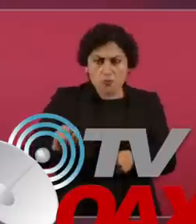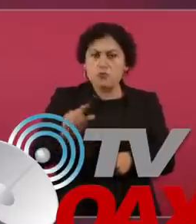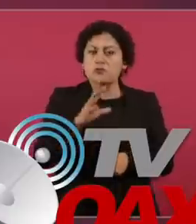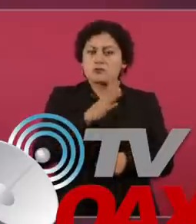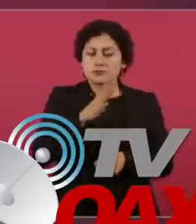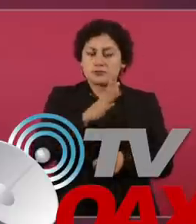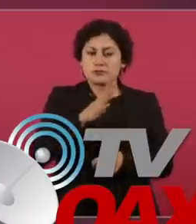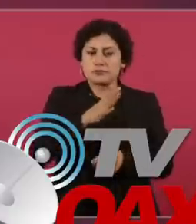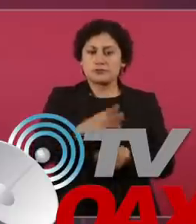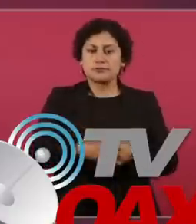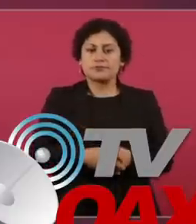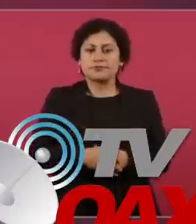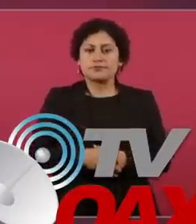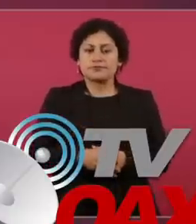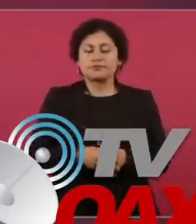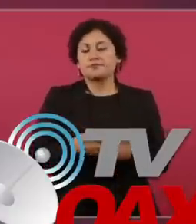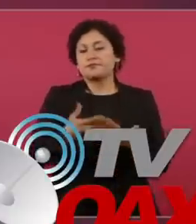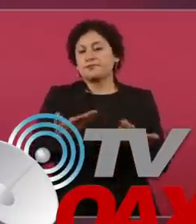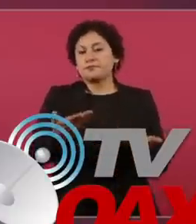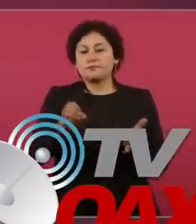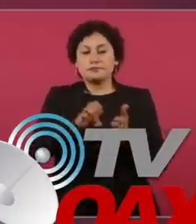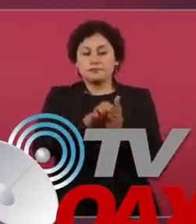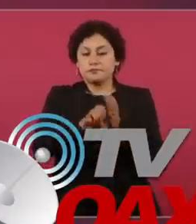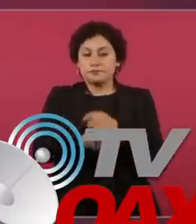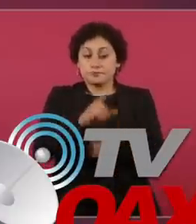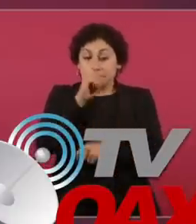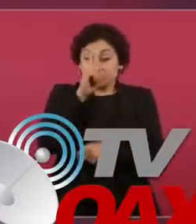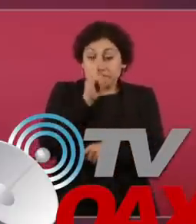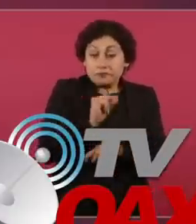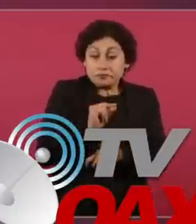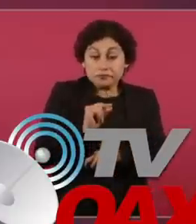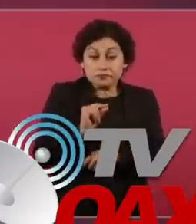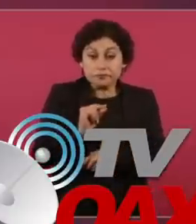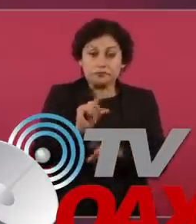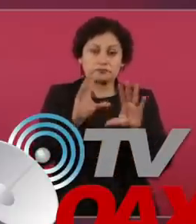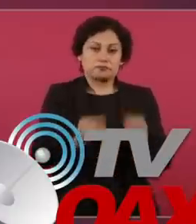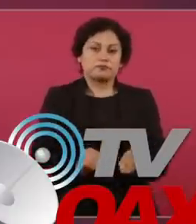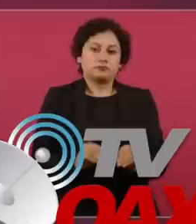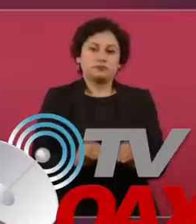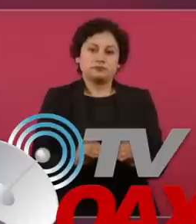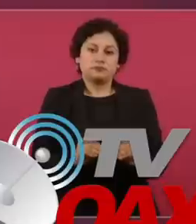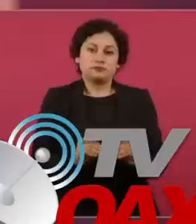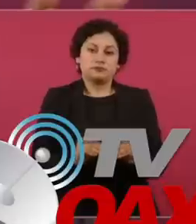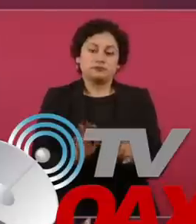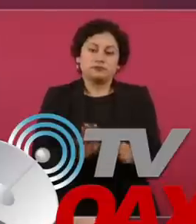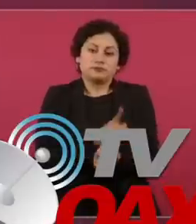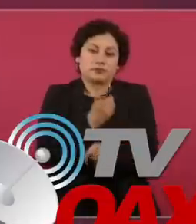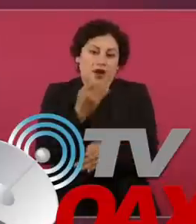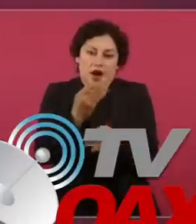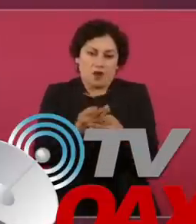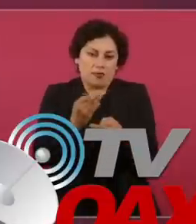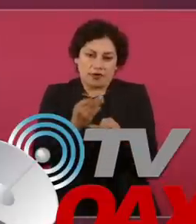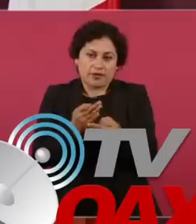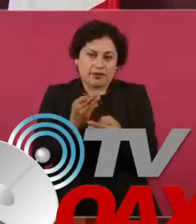Ante cualquier falla se apaga, porque está en periodo de prueba.